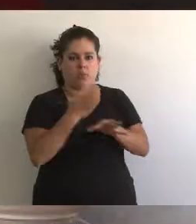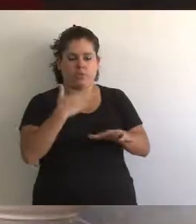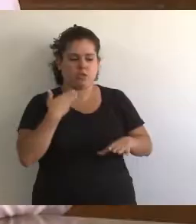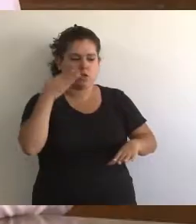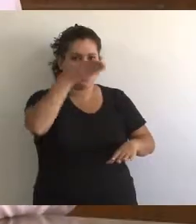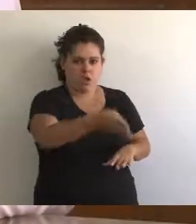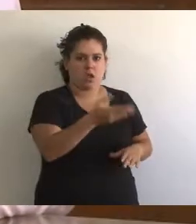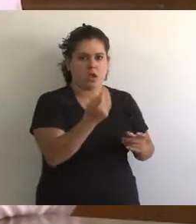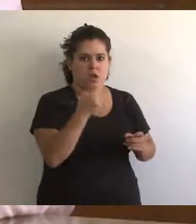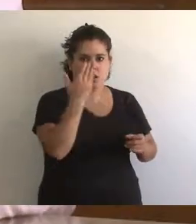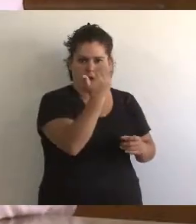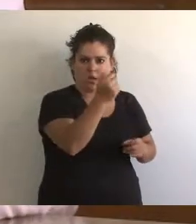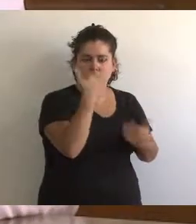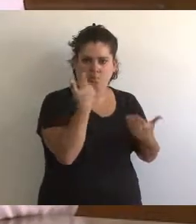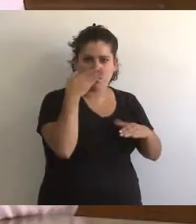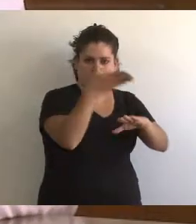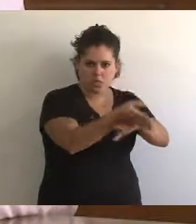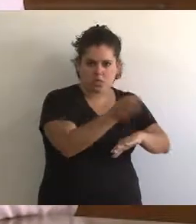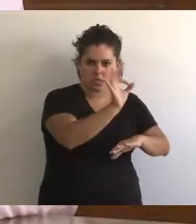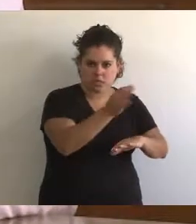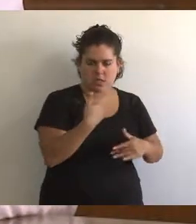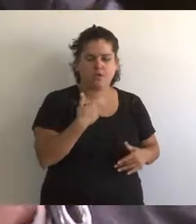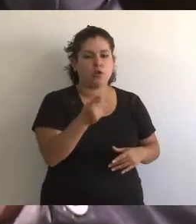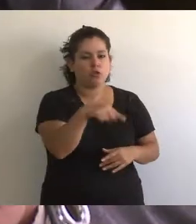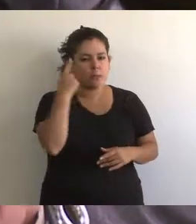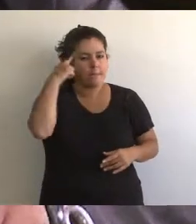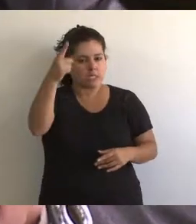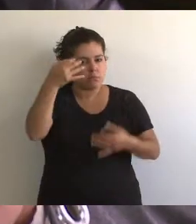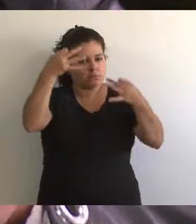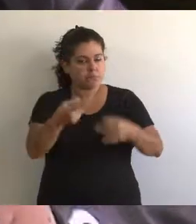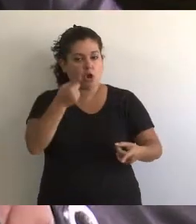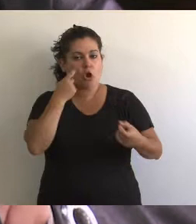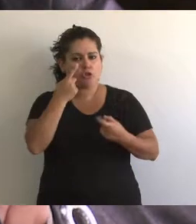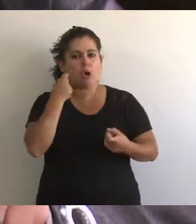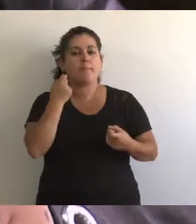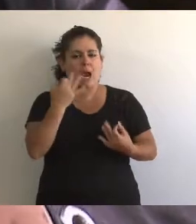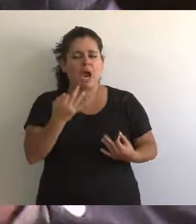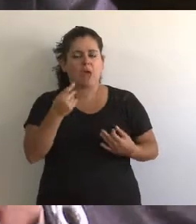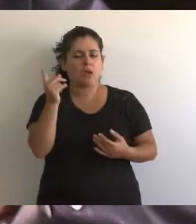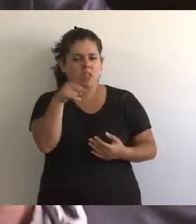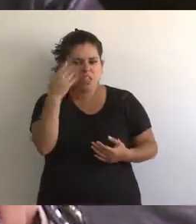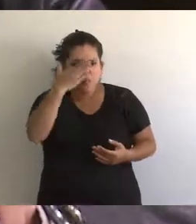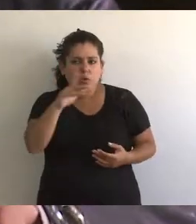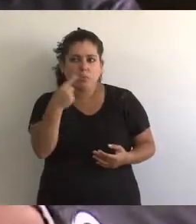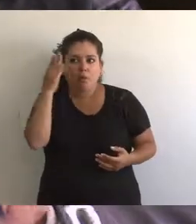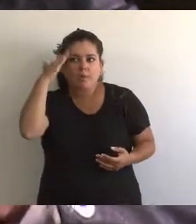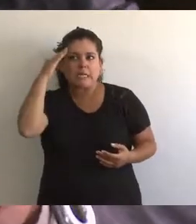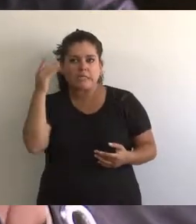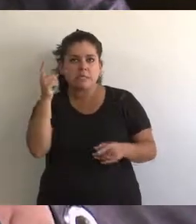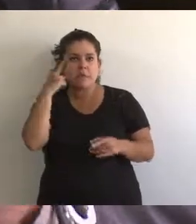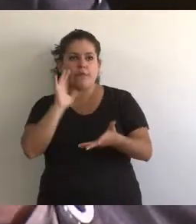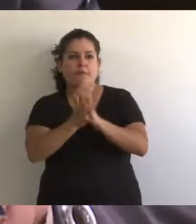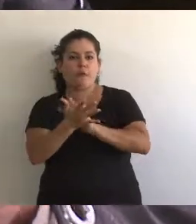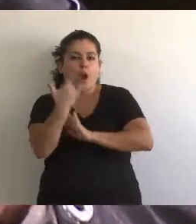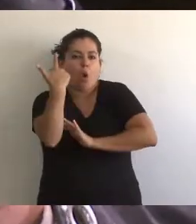de su actividad. Nosotros estamos pensando en regular el ejercicio de la profesión para que después pensemos en regular